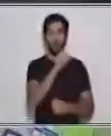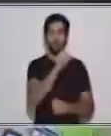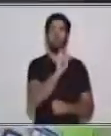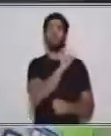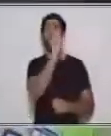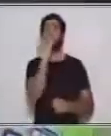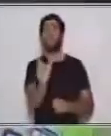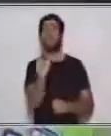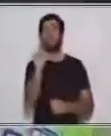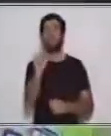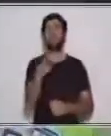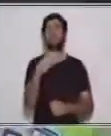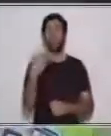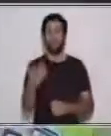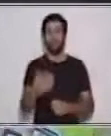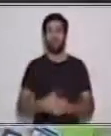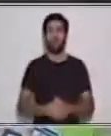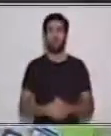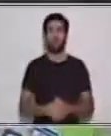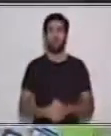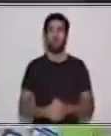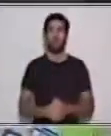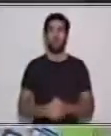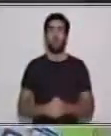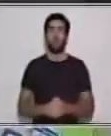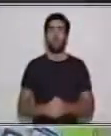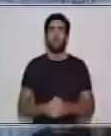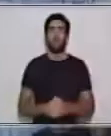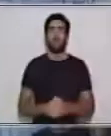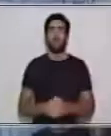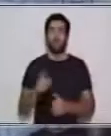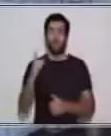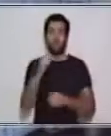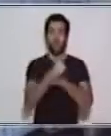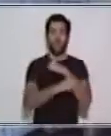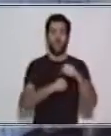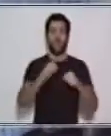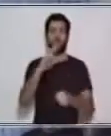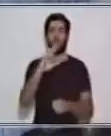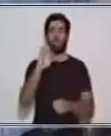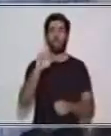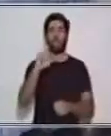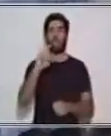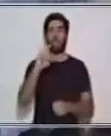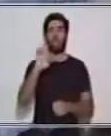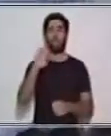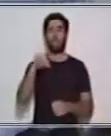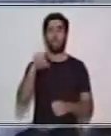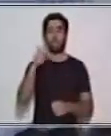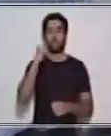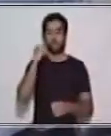Y en esta otra columna vamos a escribir frecuencia.